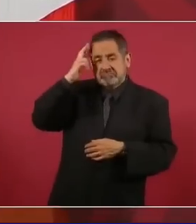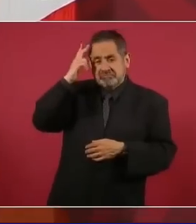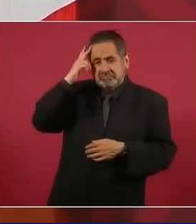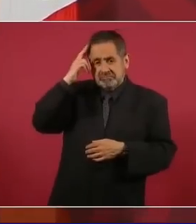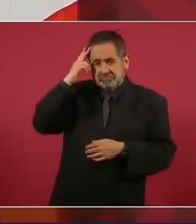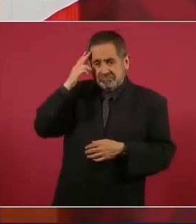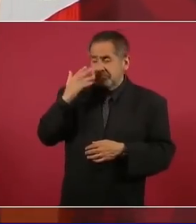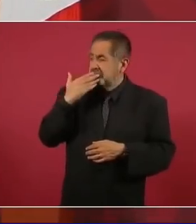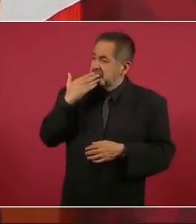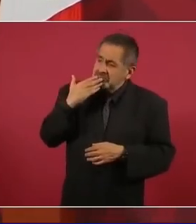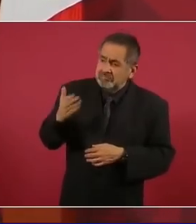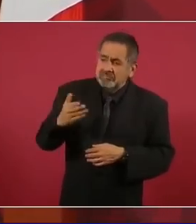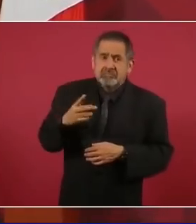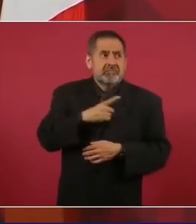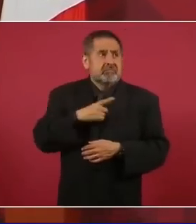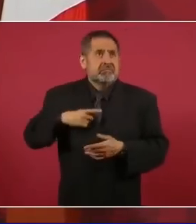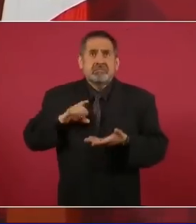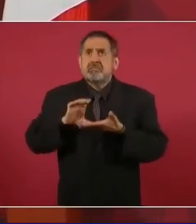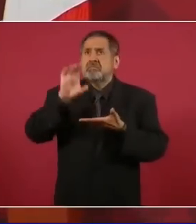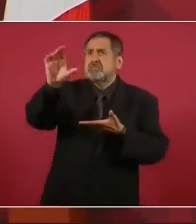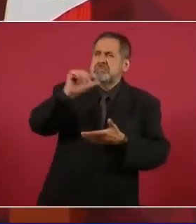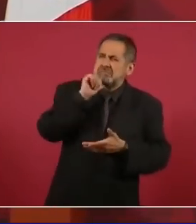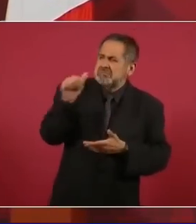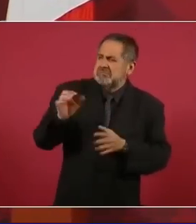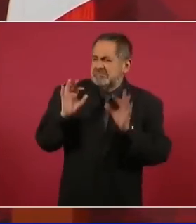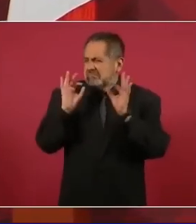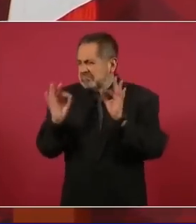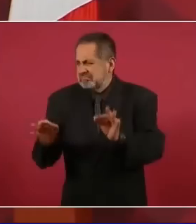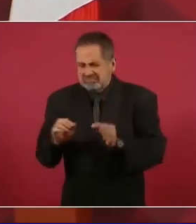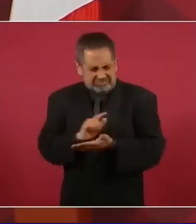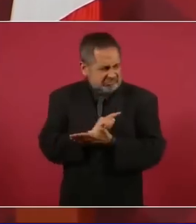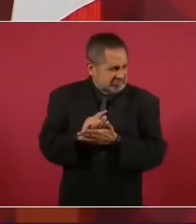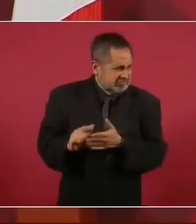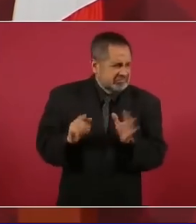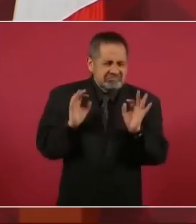no se endeudó el país. Mentira.